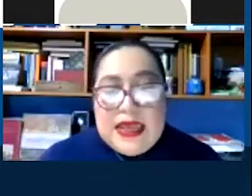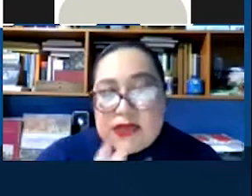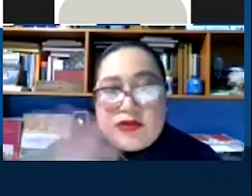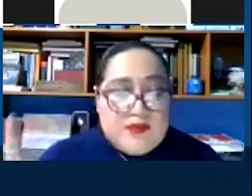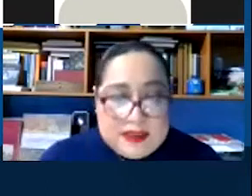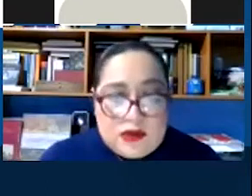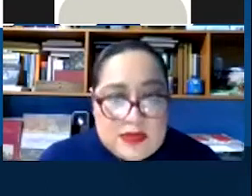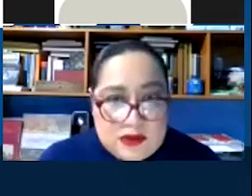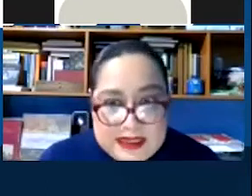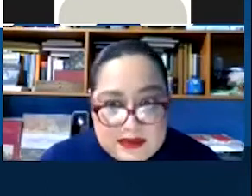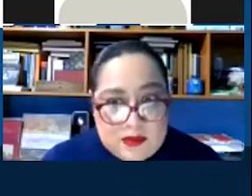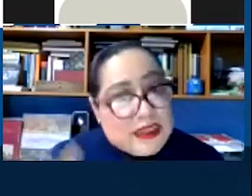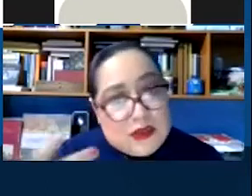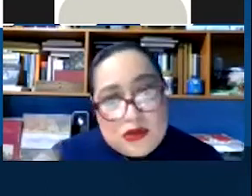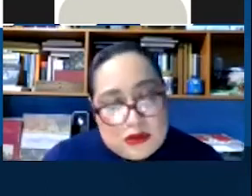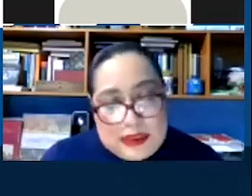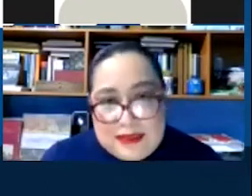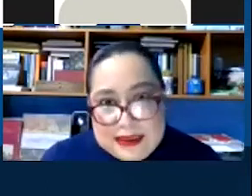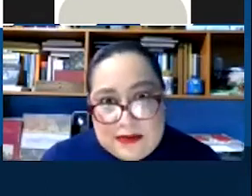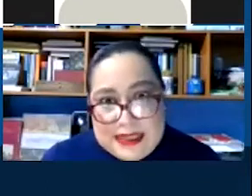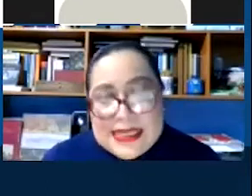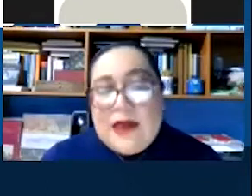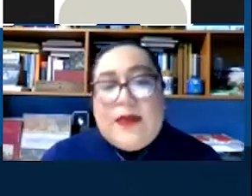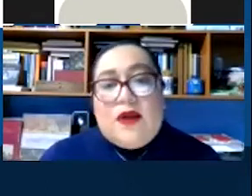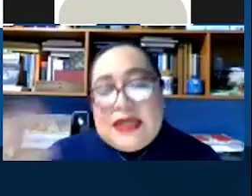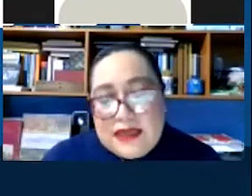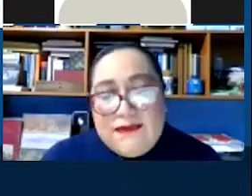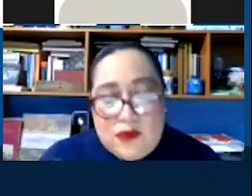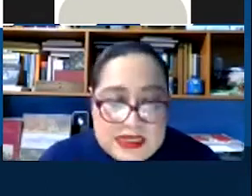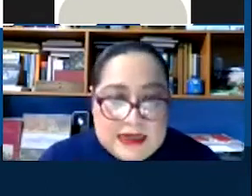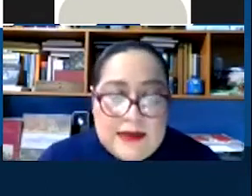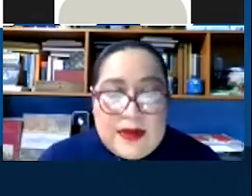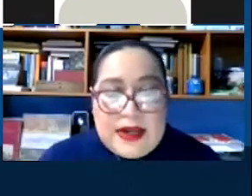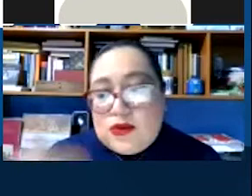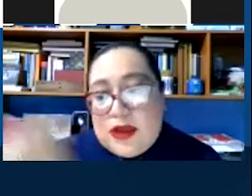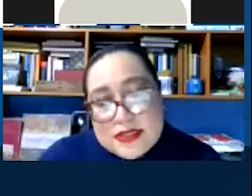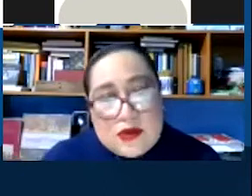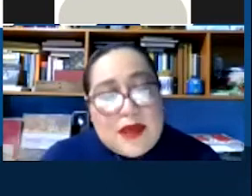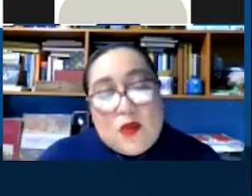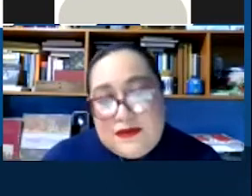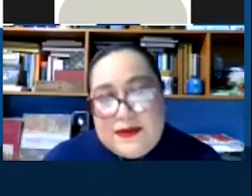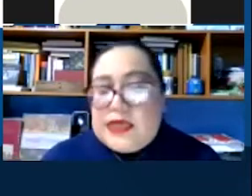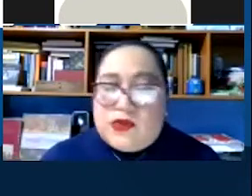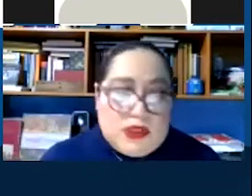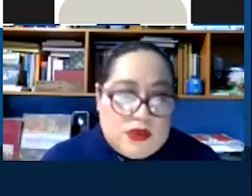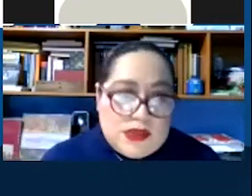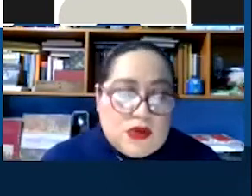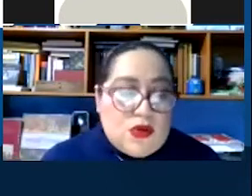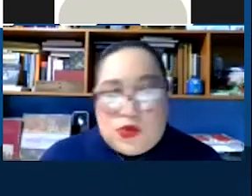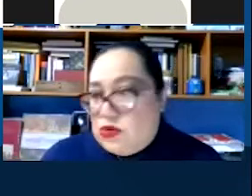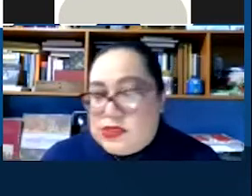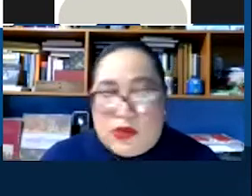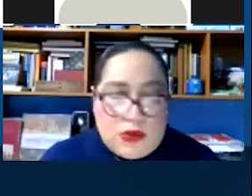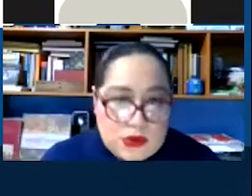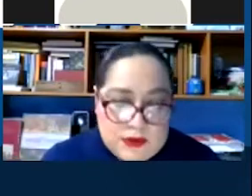ver esos aspectos más subjetivos que no son tan tangibles, pero que sí influyen para que una persona modifique su situación o